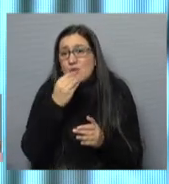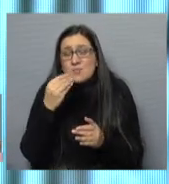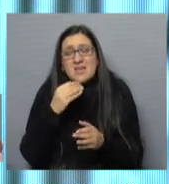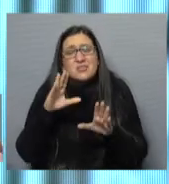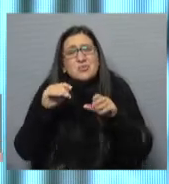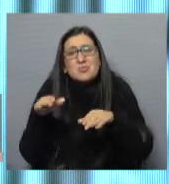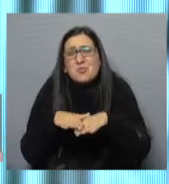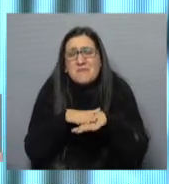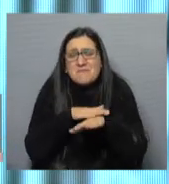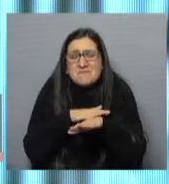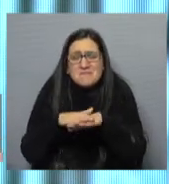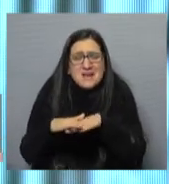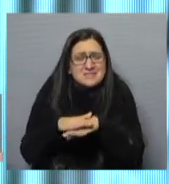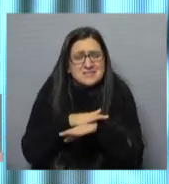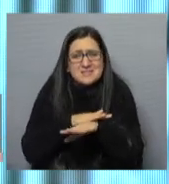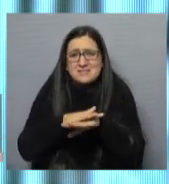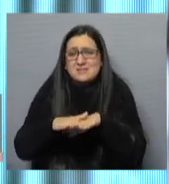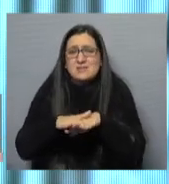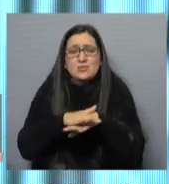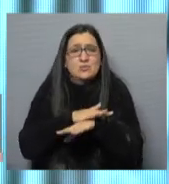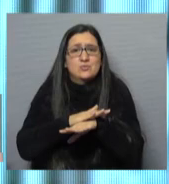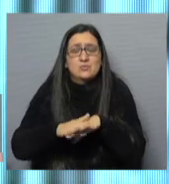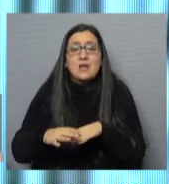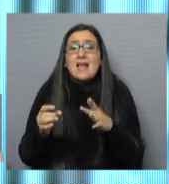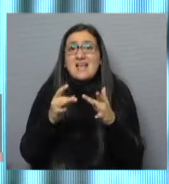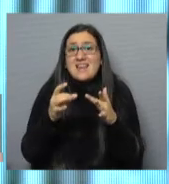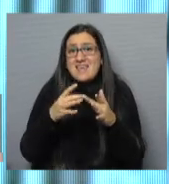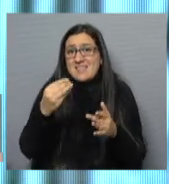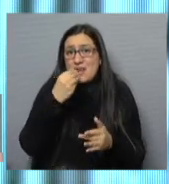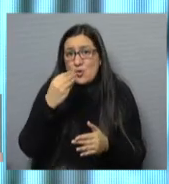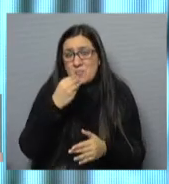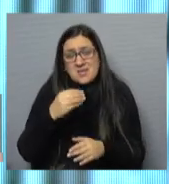precaria. Uh-huh. La calidad de la comida.